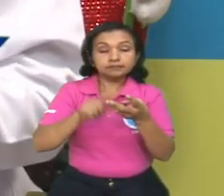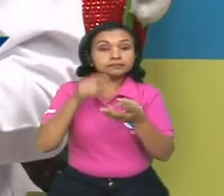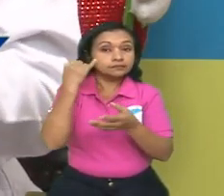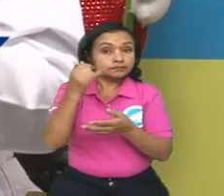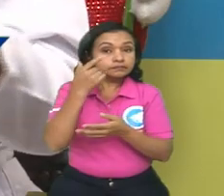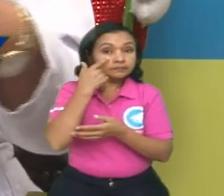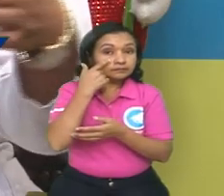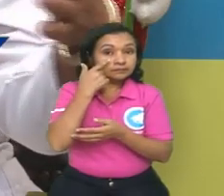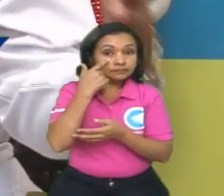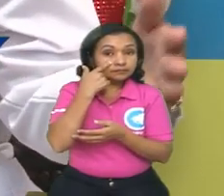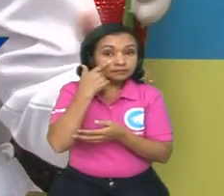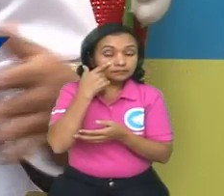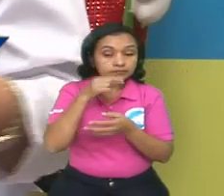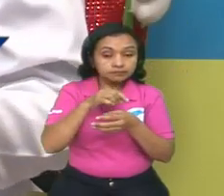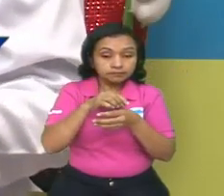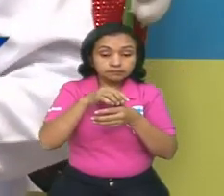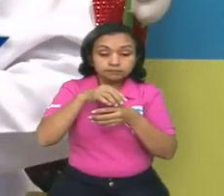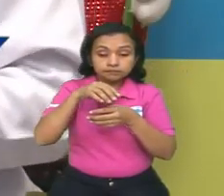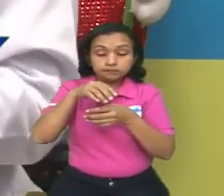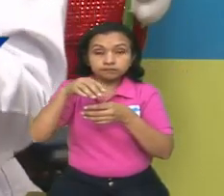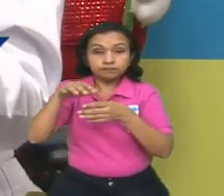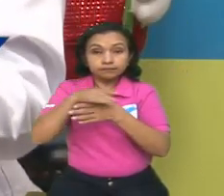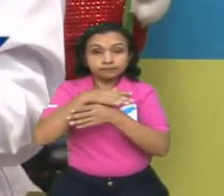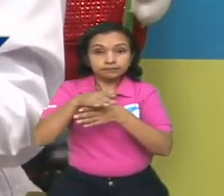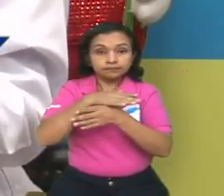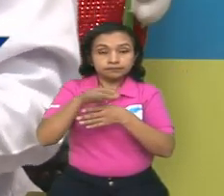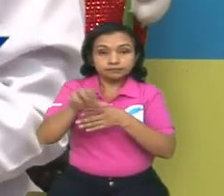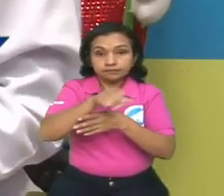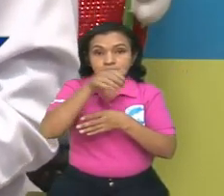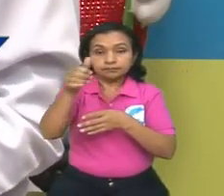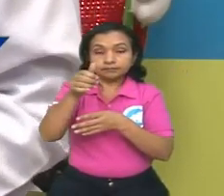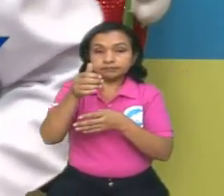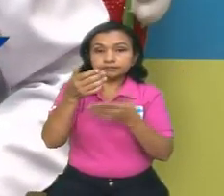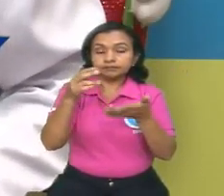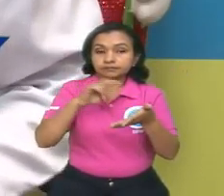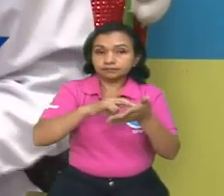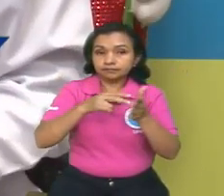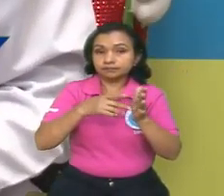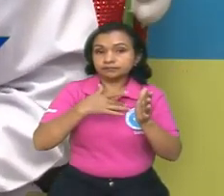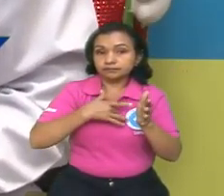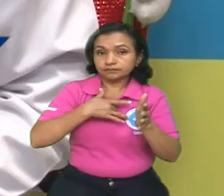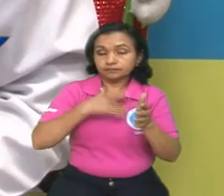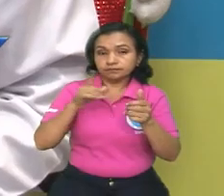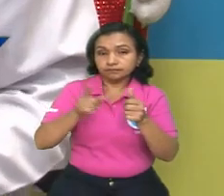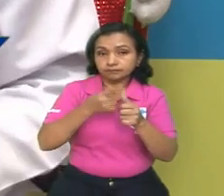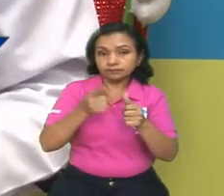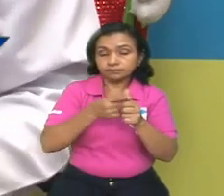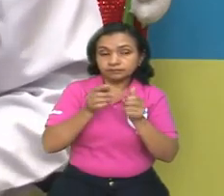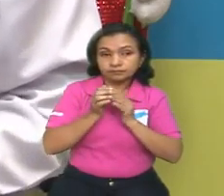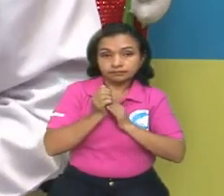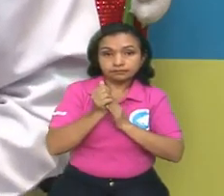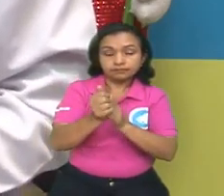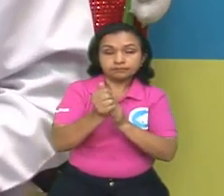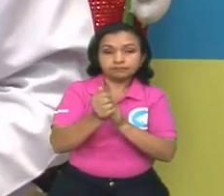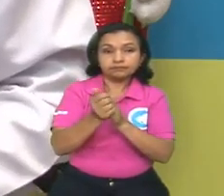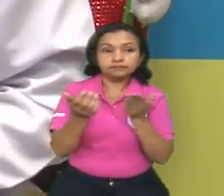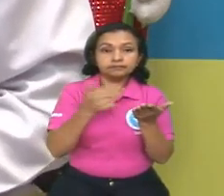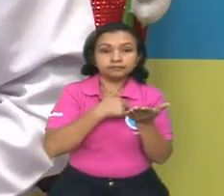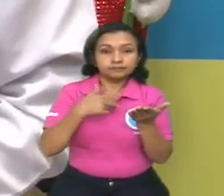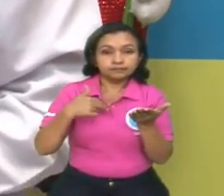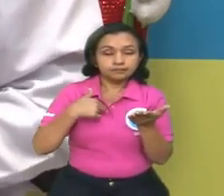ya aparecen muchas inflamaciones, ya nosotros damos otro paso, pero por eso es que necesitamos tener el seguimiento, es decir, cuántos PAP llevas, qué